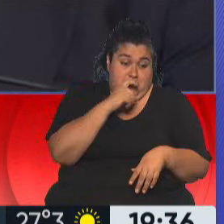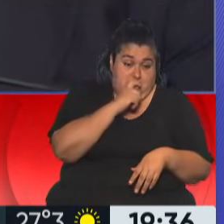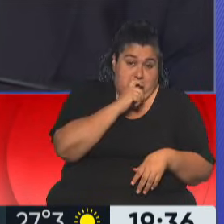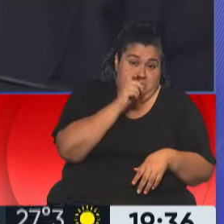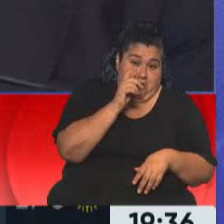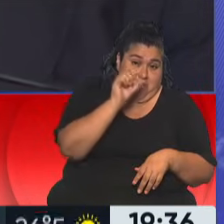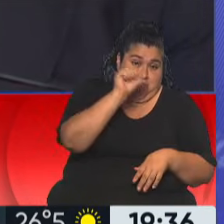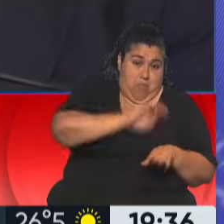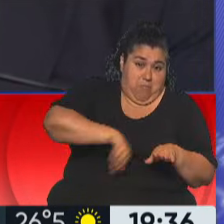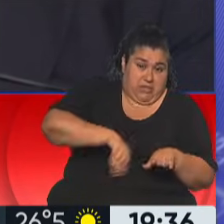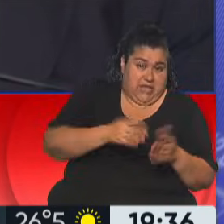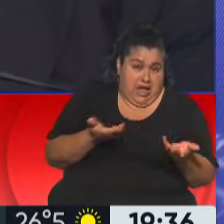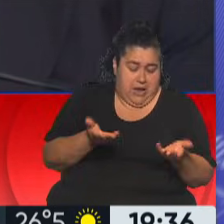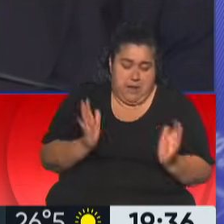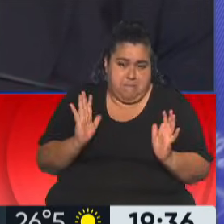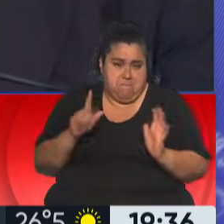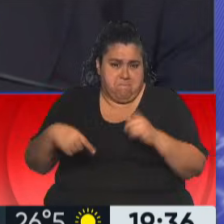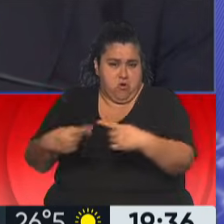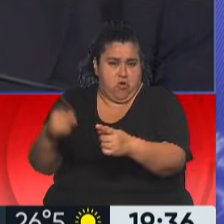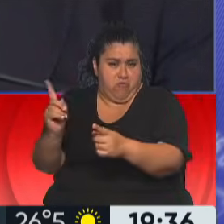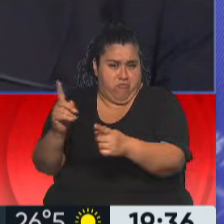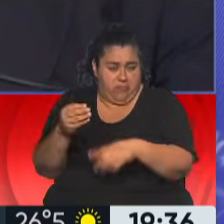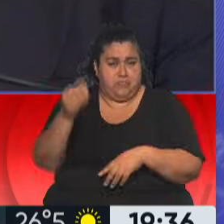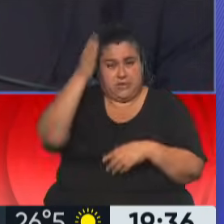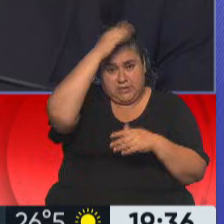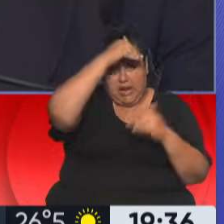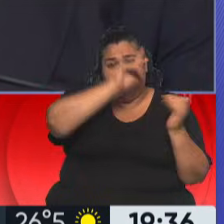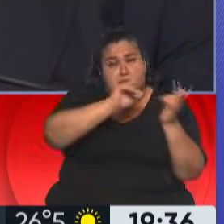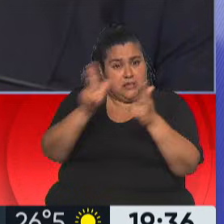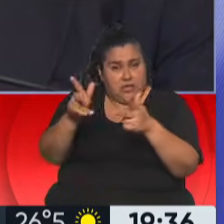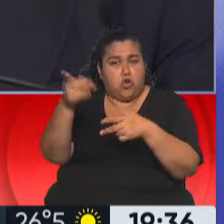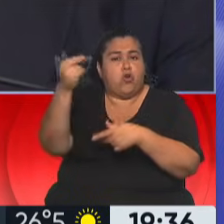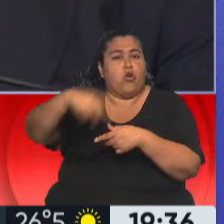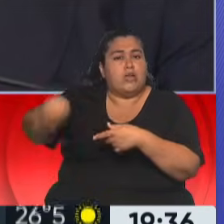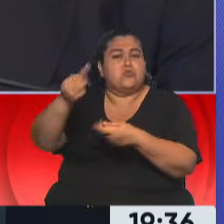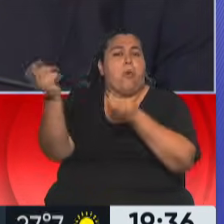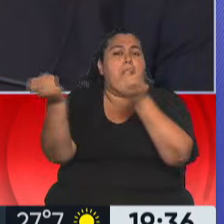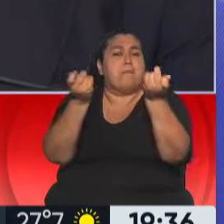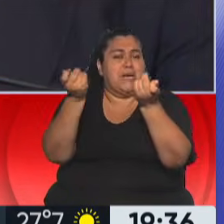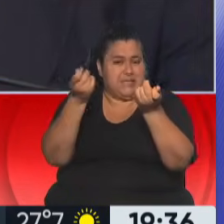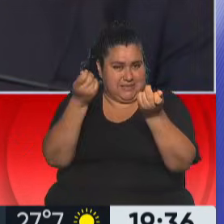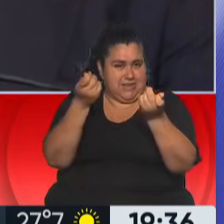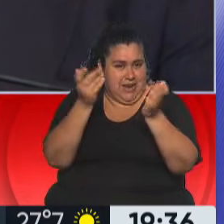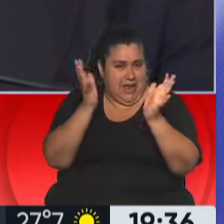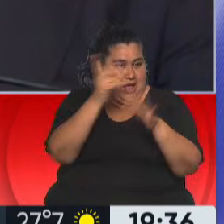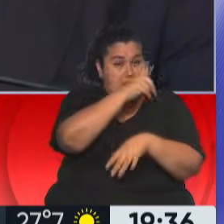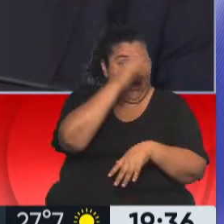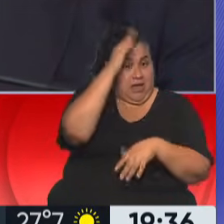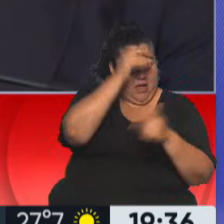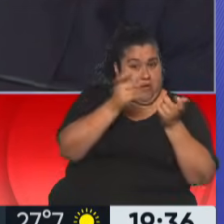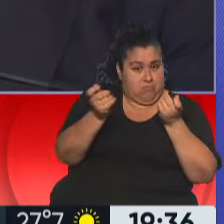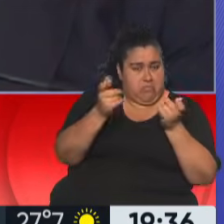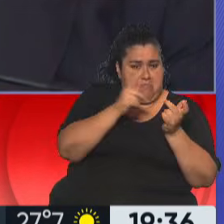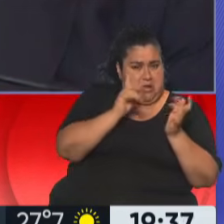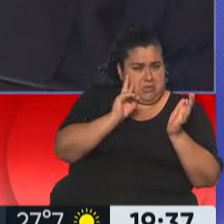no volvemos a entrar. Más allá de que Trump ha dicho que ellos administran Venezuela o van a administrar Venezuela, no parece ser lo que está pasando,